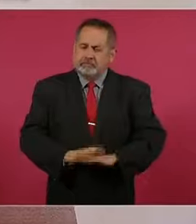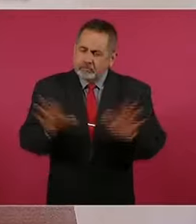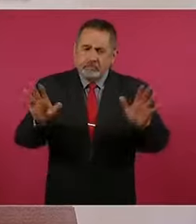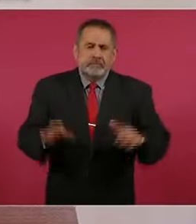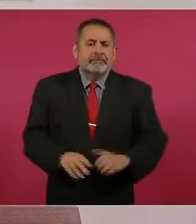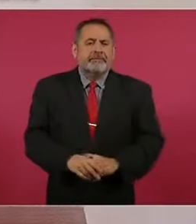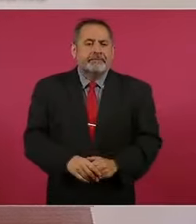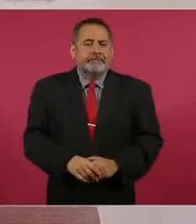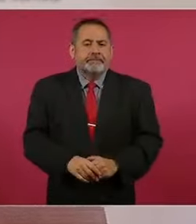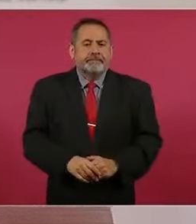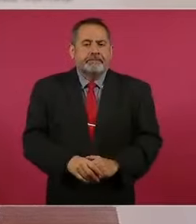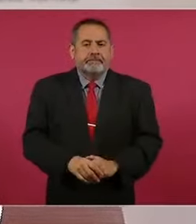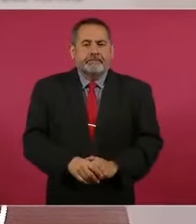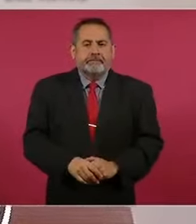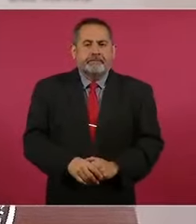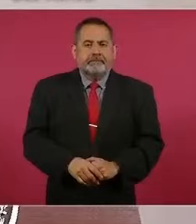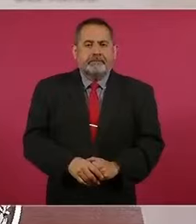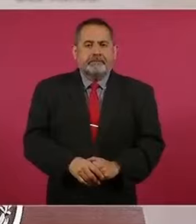Debe